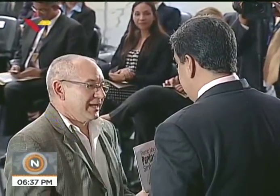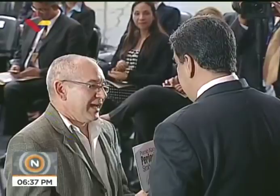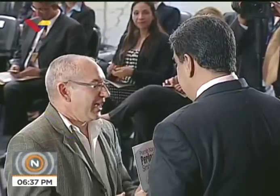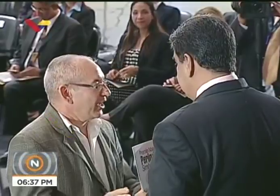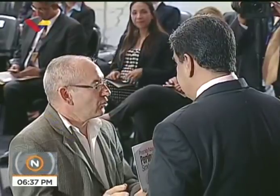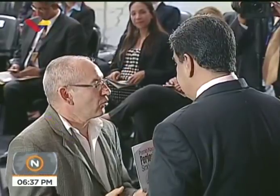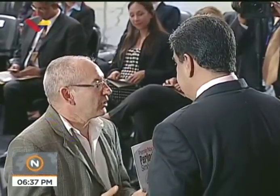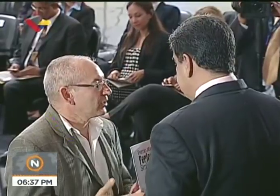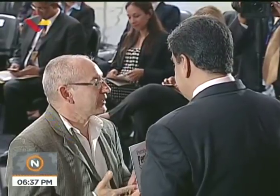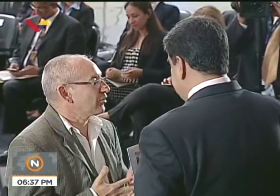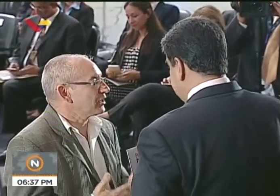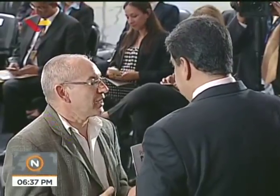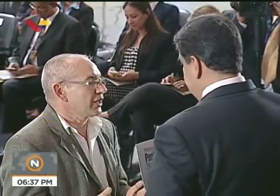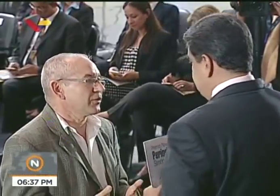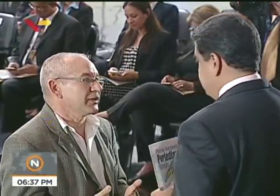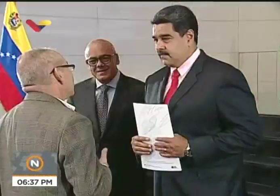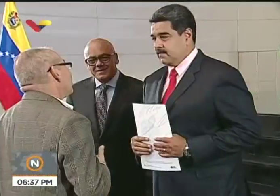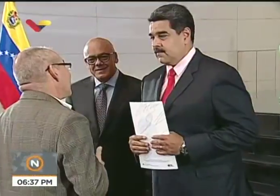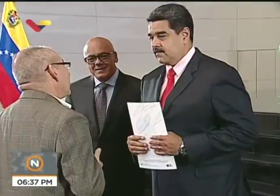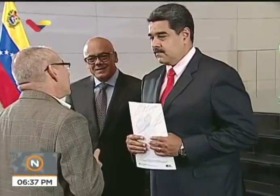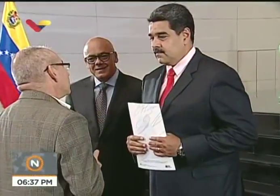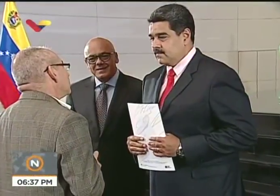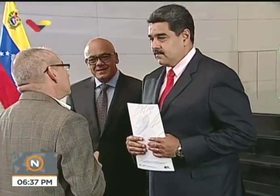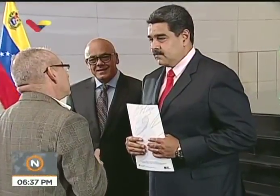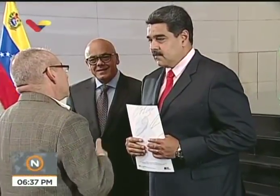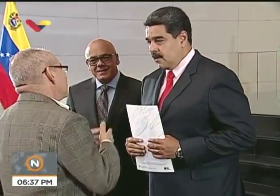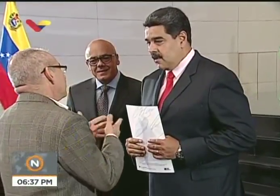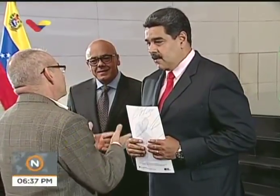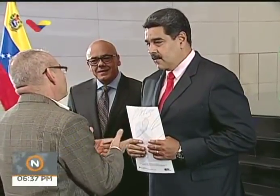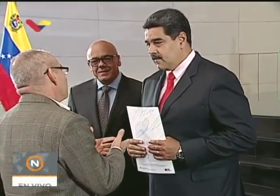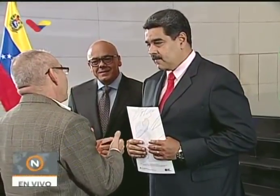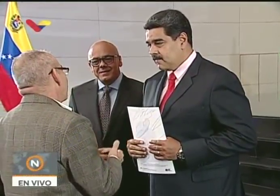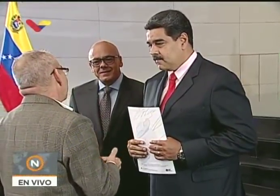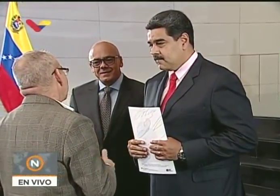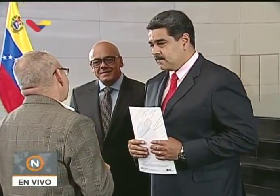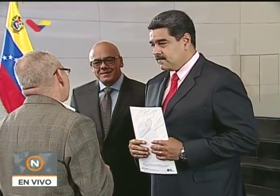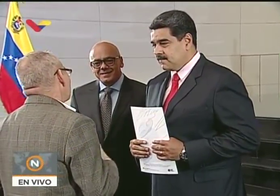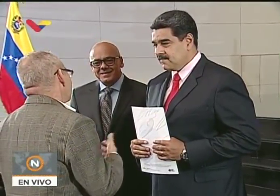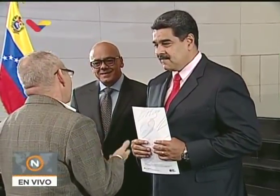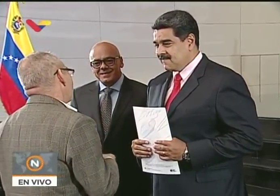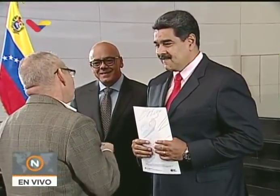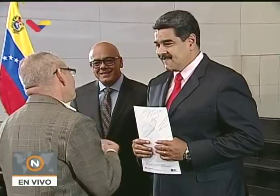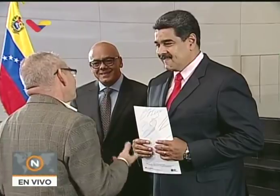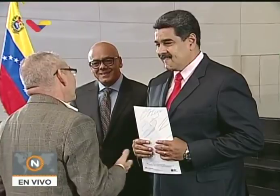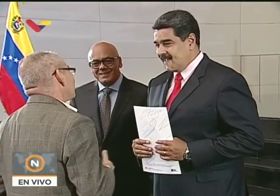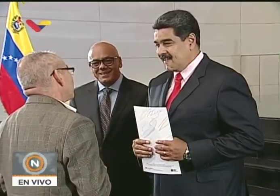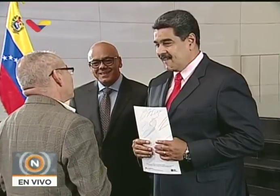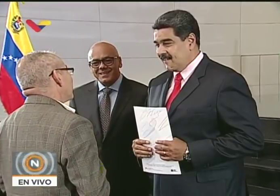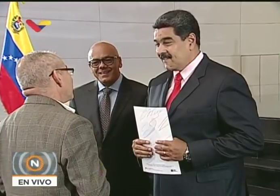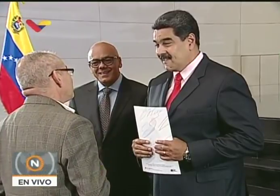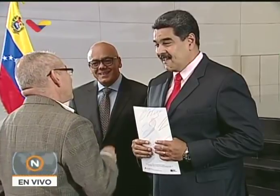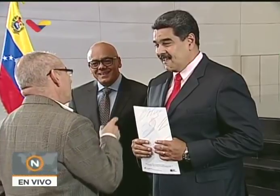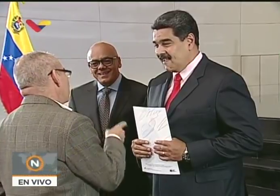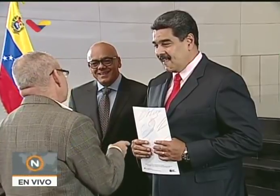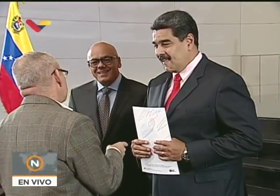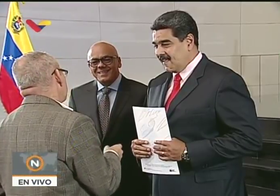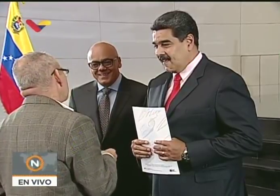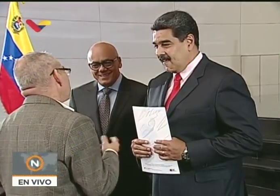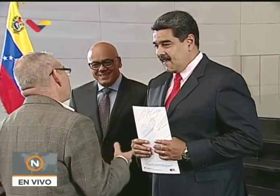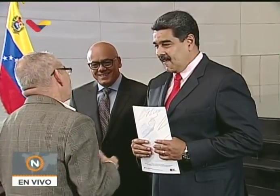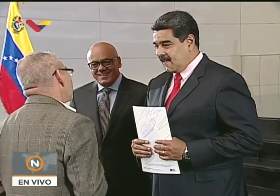Es parte de la entrega del reconocimiento entonces de la máxima autoridad del país en esta edición